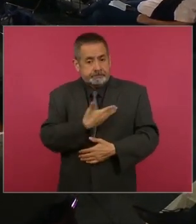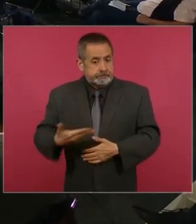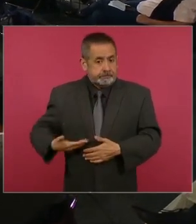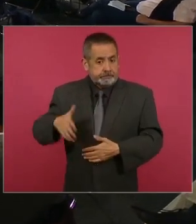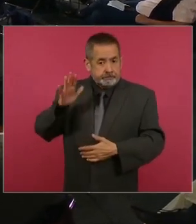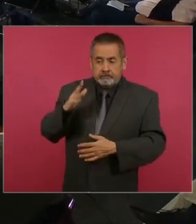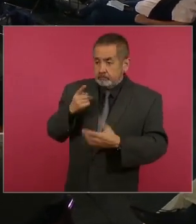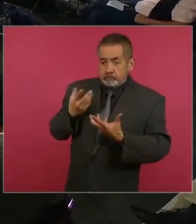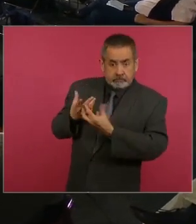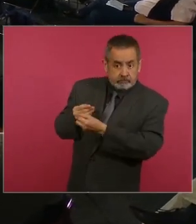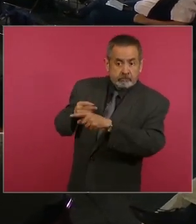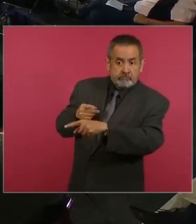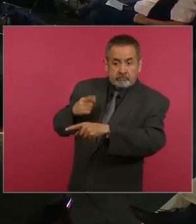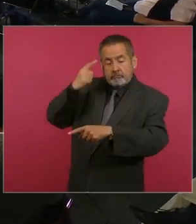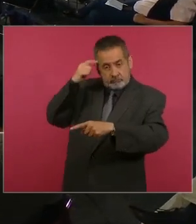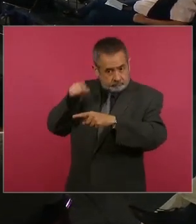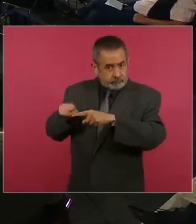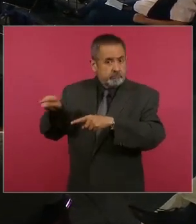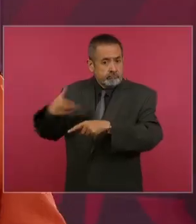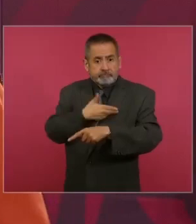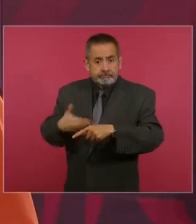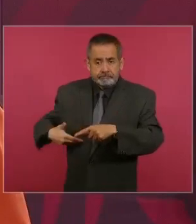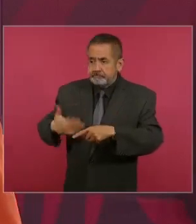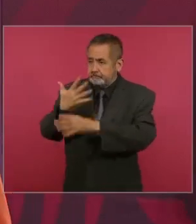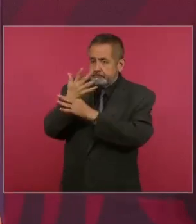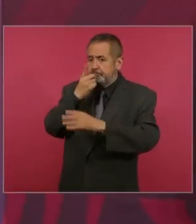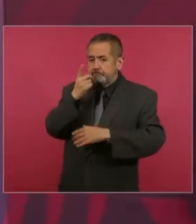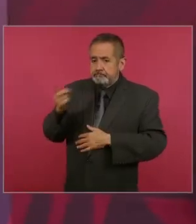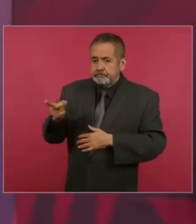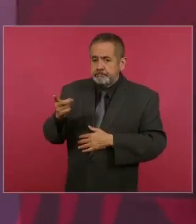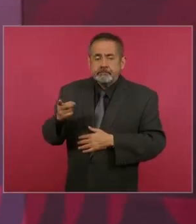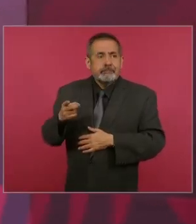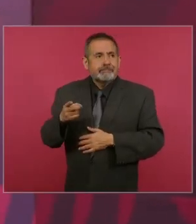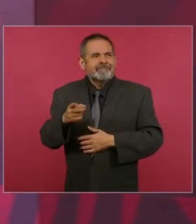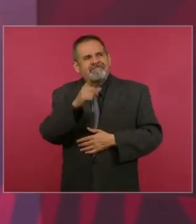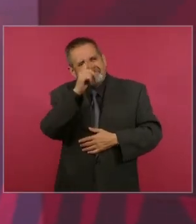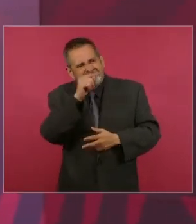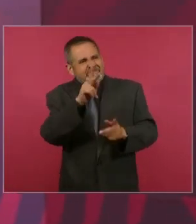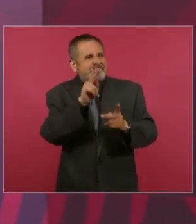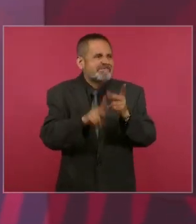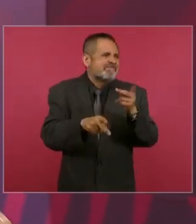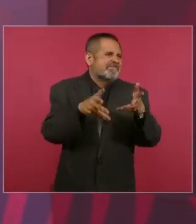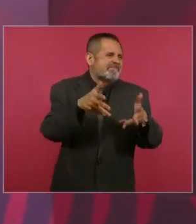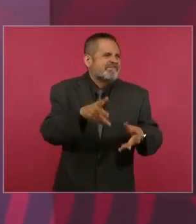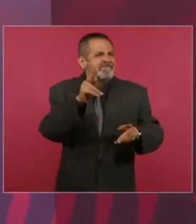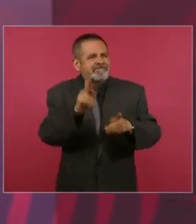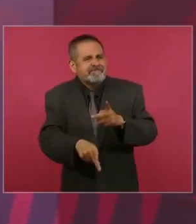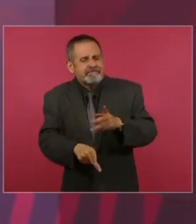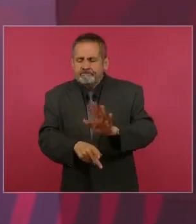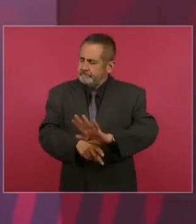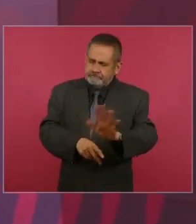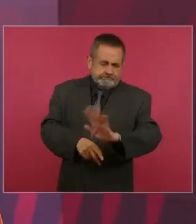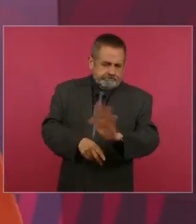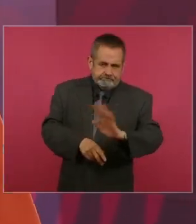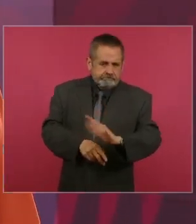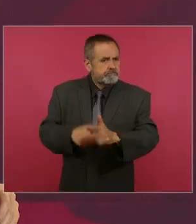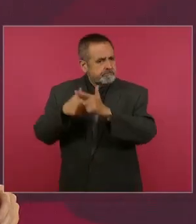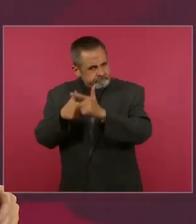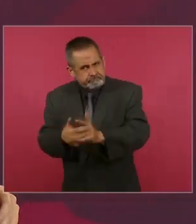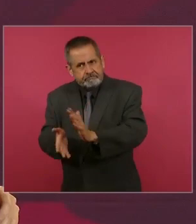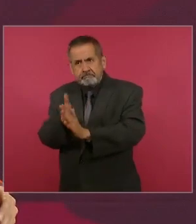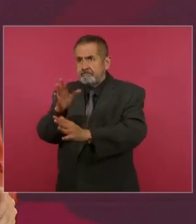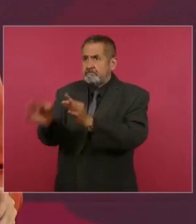eso acompañamos todo el equipo de gobierno, es que no nos queden obras inconclusas. Conocemos muy bien lo que sucedió en